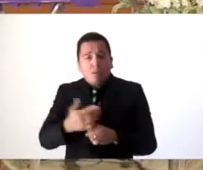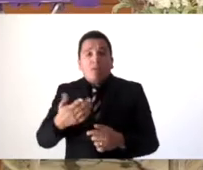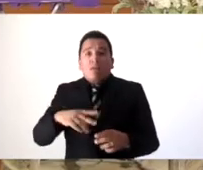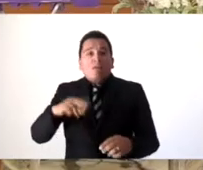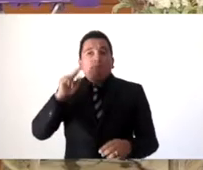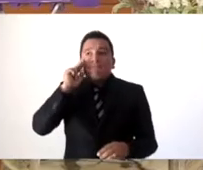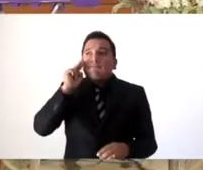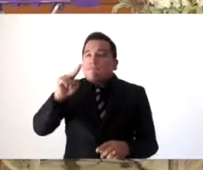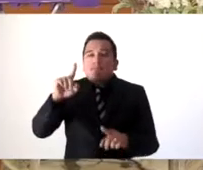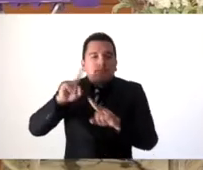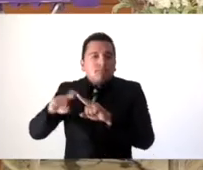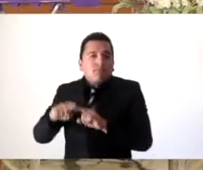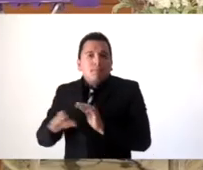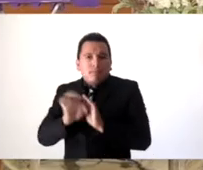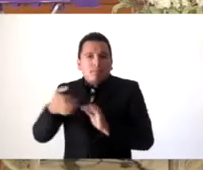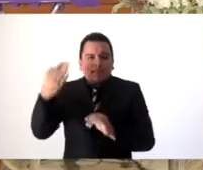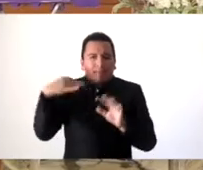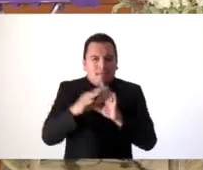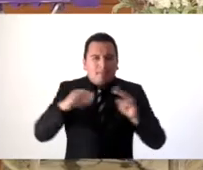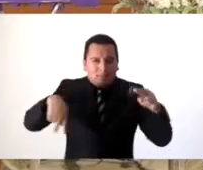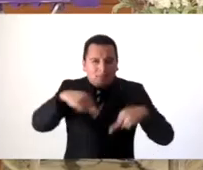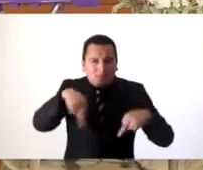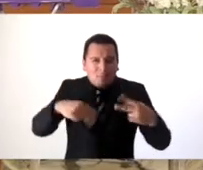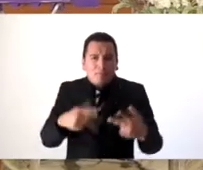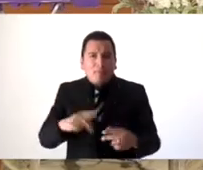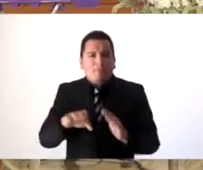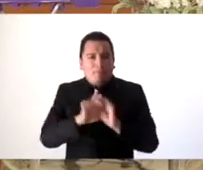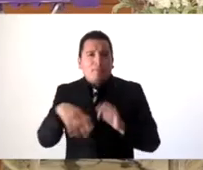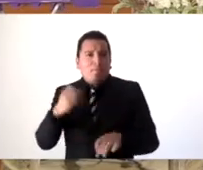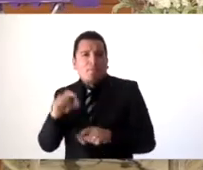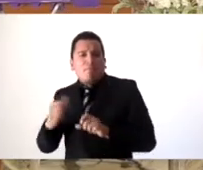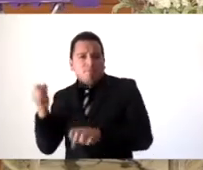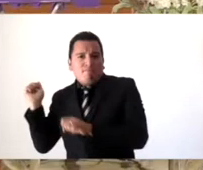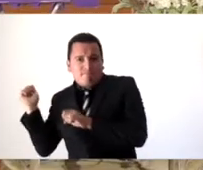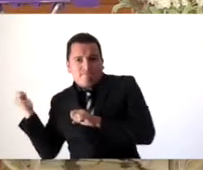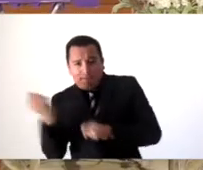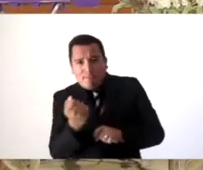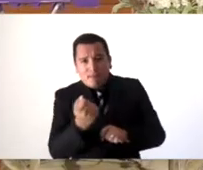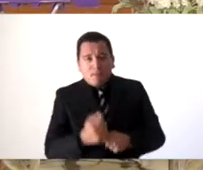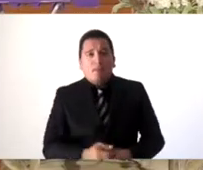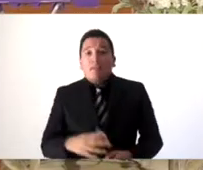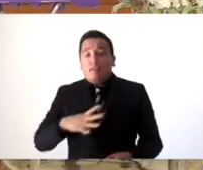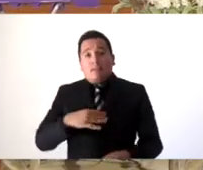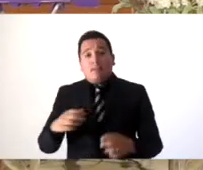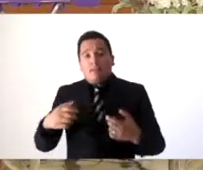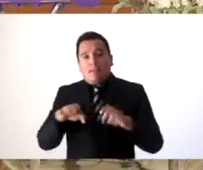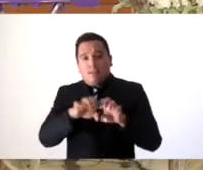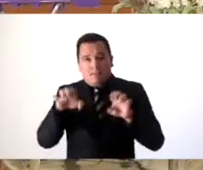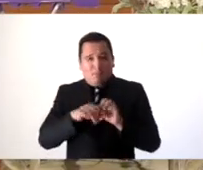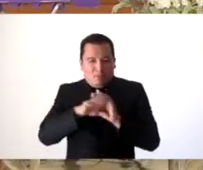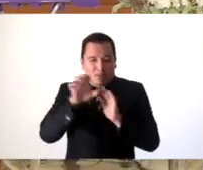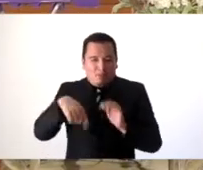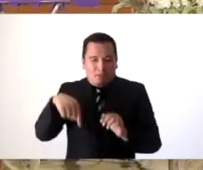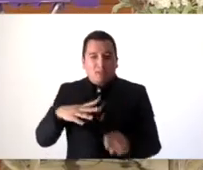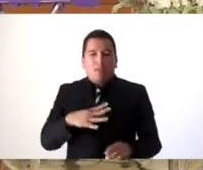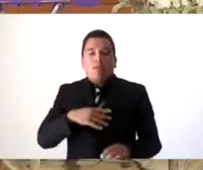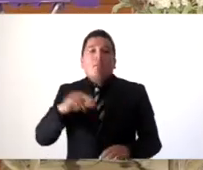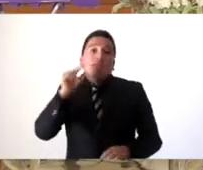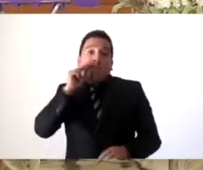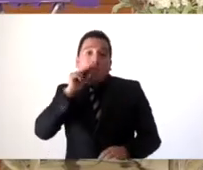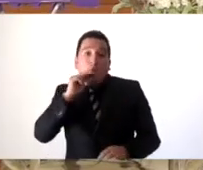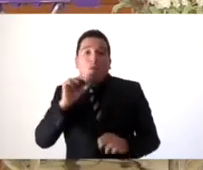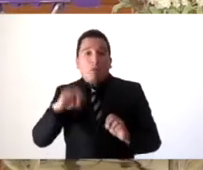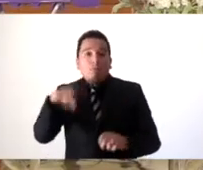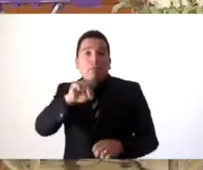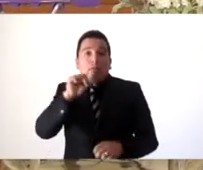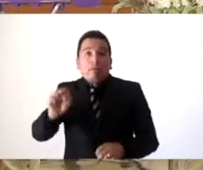culturalmente tenemos muchas visiones. Mencionabas el tema del fútbol, pero déjate digo también que en el béisbol tenemos equipos en Monclova, en